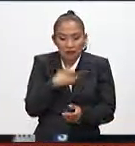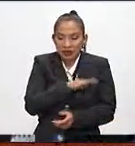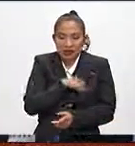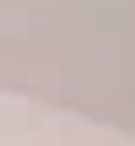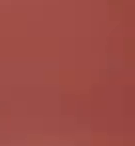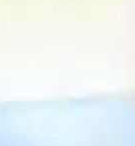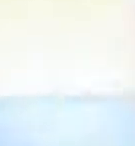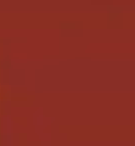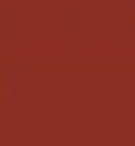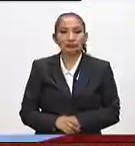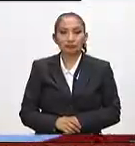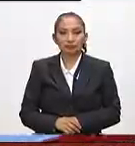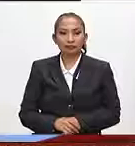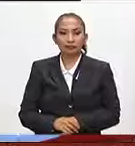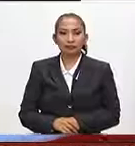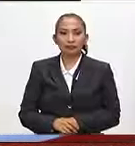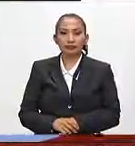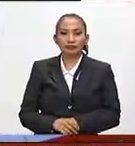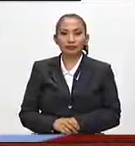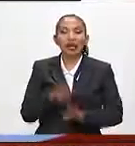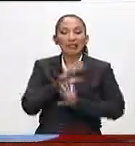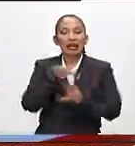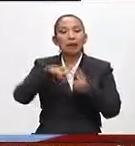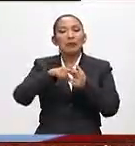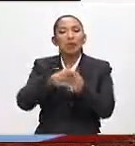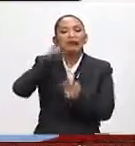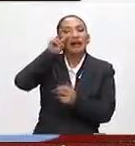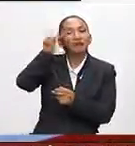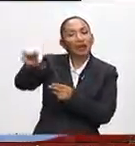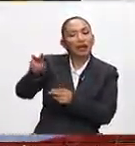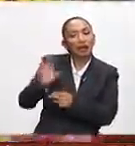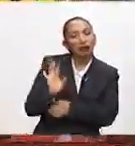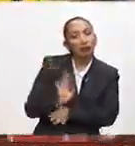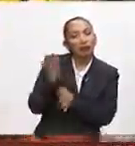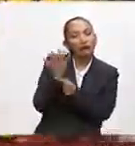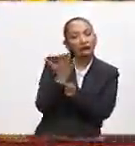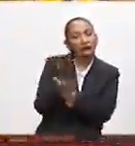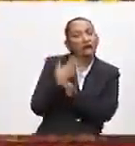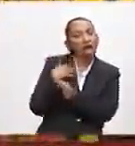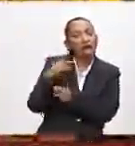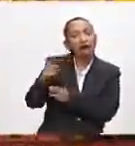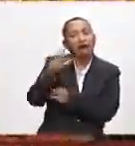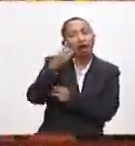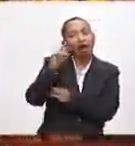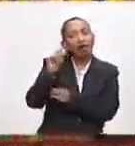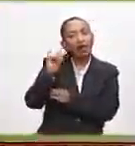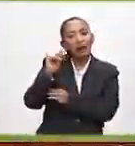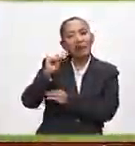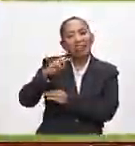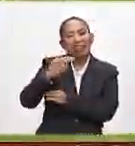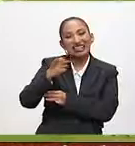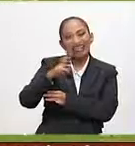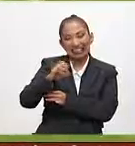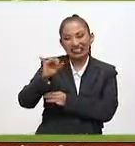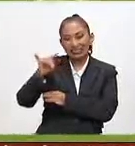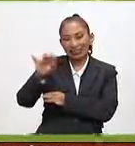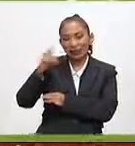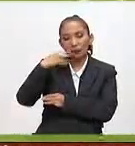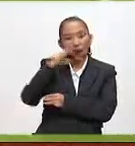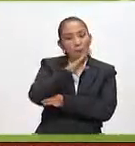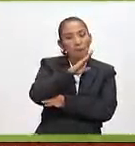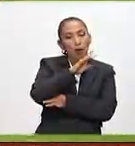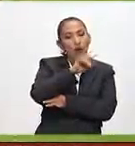acá. Bueno, se empieza a ver la mano, al parecer, del técnico Pep Guardiola con el Manchester City en un partido contra el